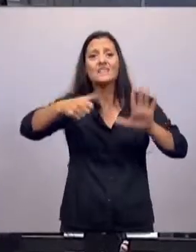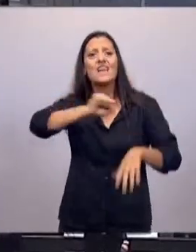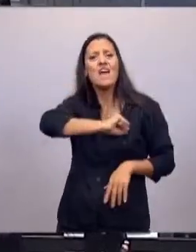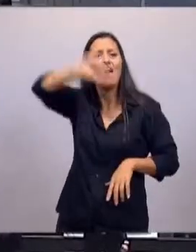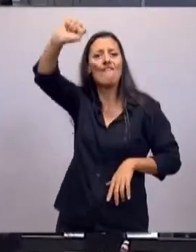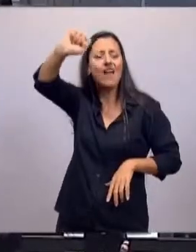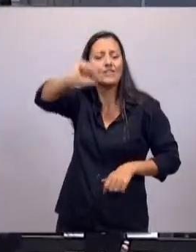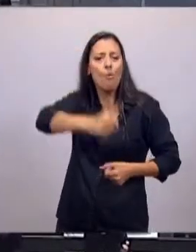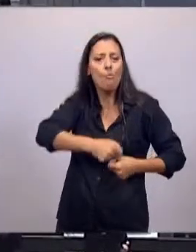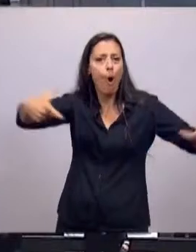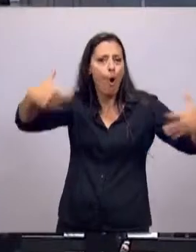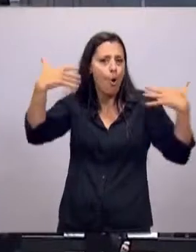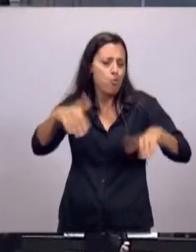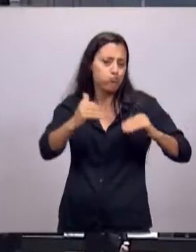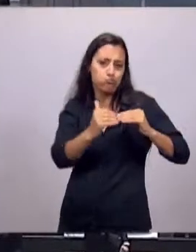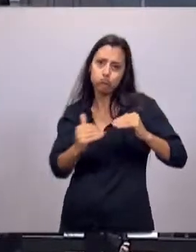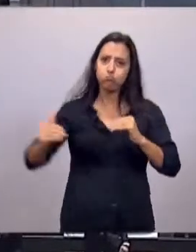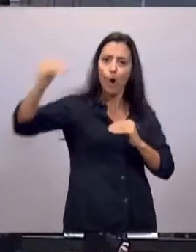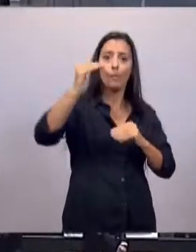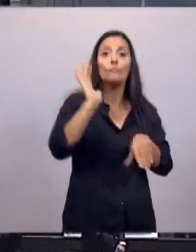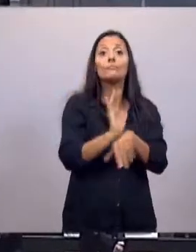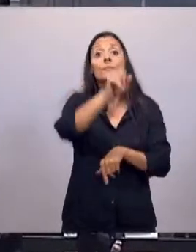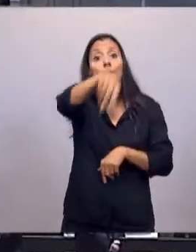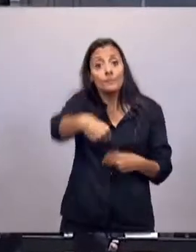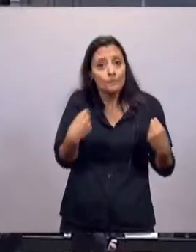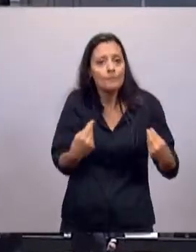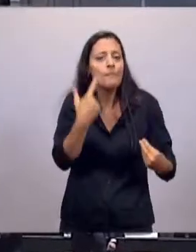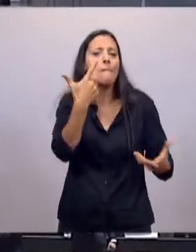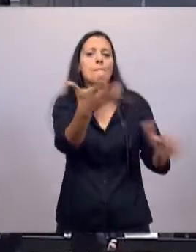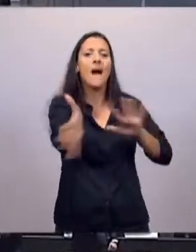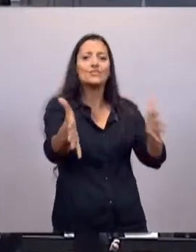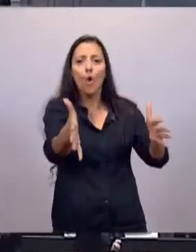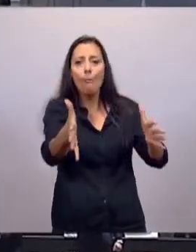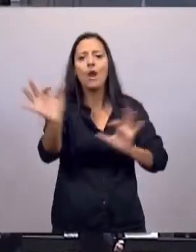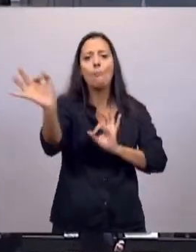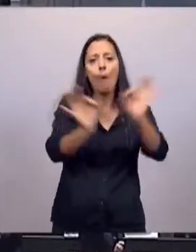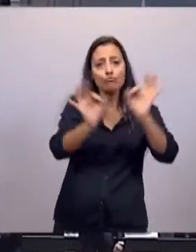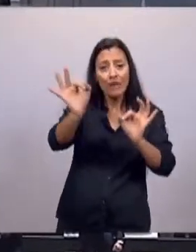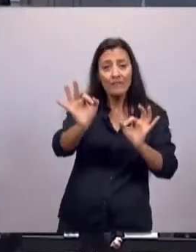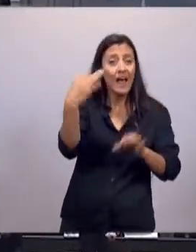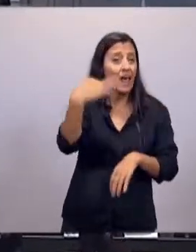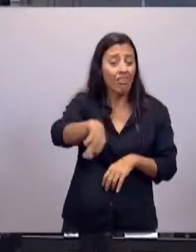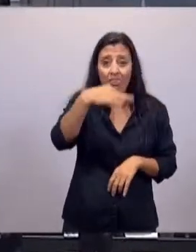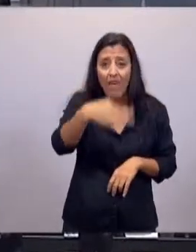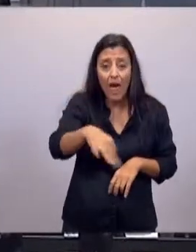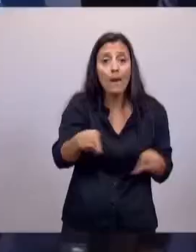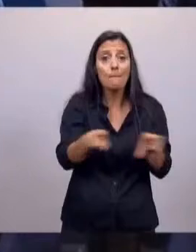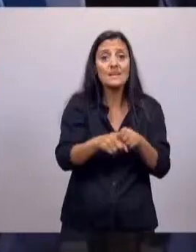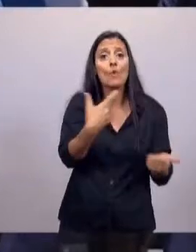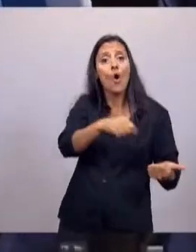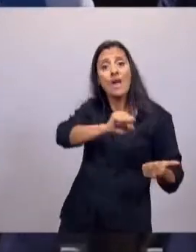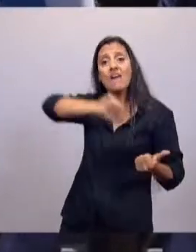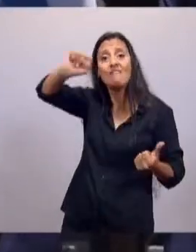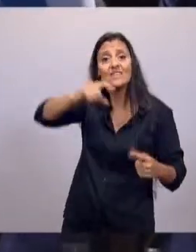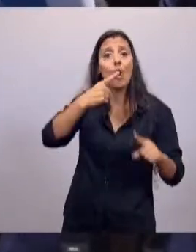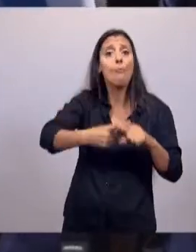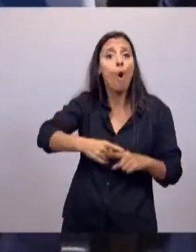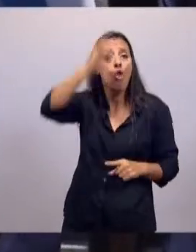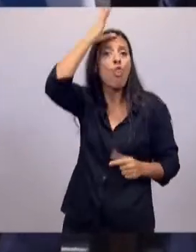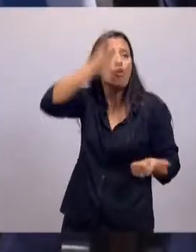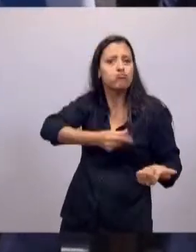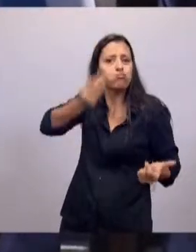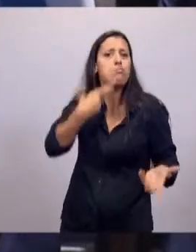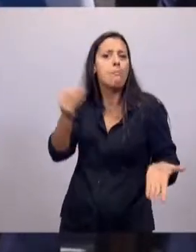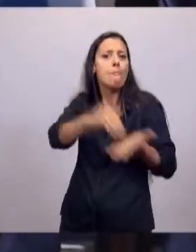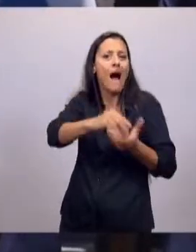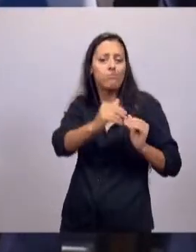inflación, por lo que un evento similar significaría multiplicar la tasa de inflación por 12 veces.